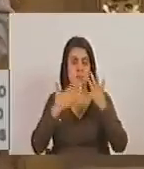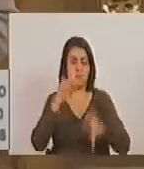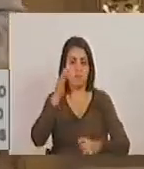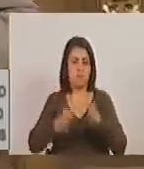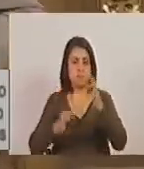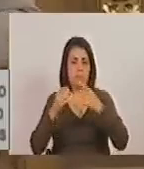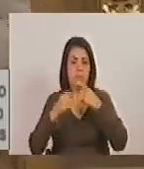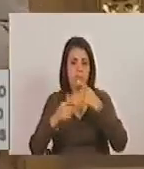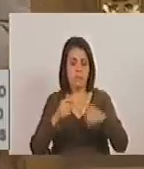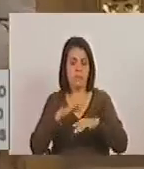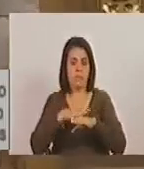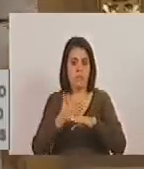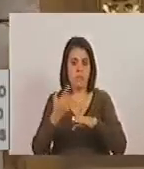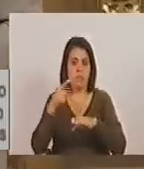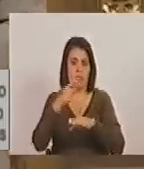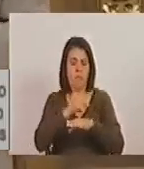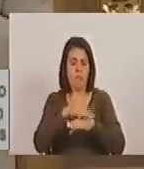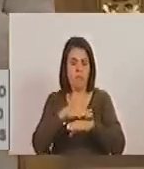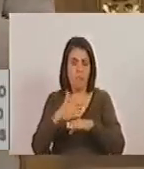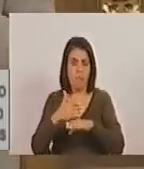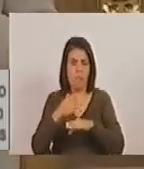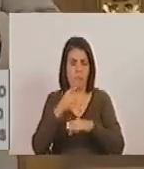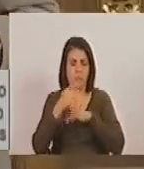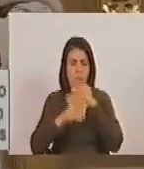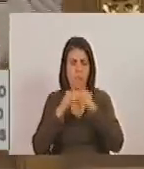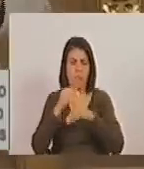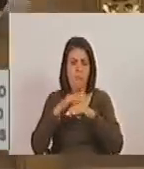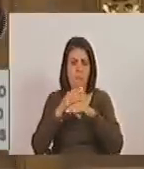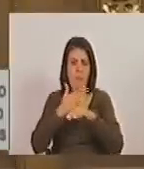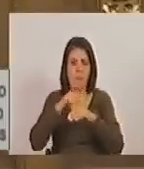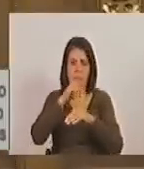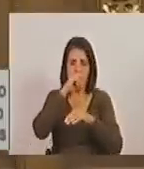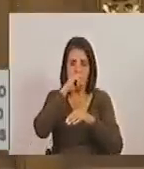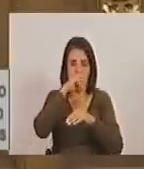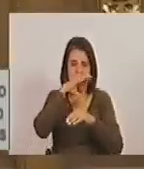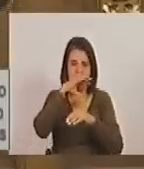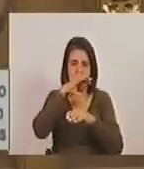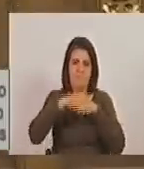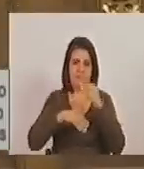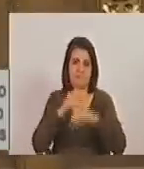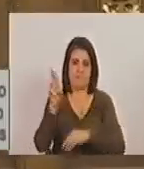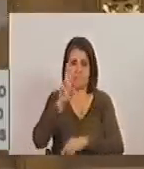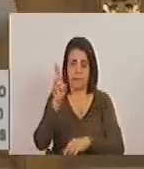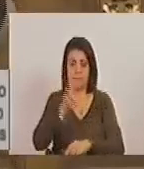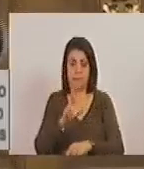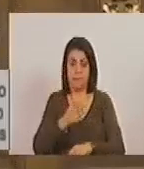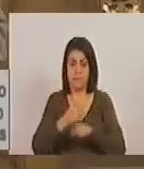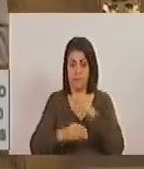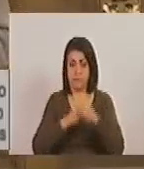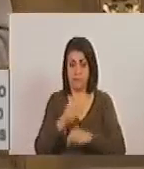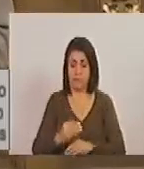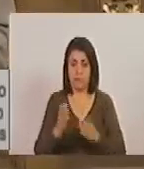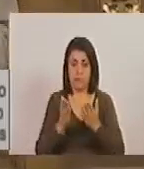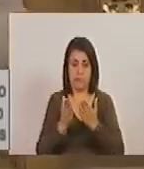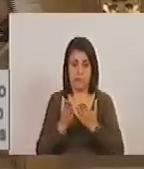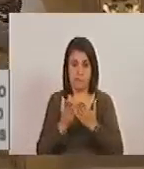abogado. Y ese vacío está asociado con el hecho de que nuestra historia patria, la historia republicana construida desde la Academia de la Historia,